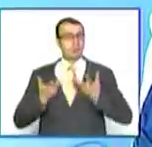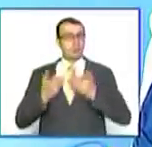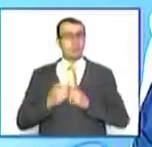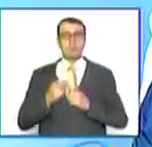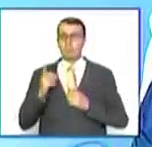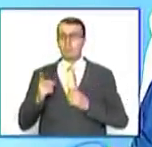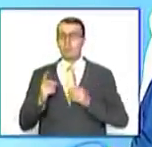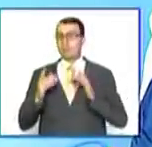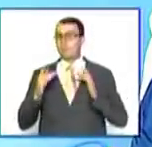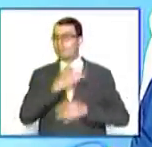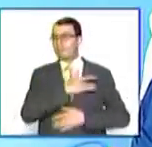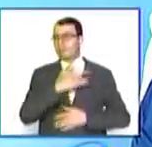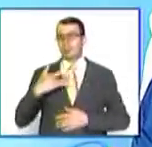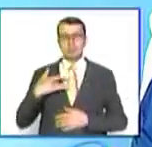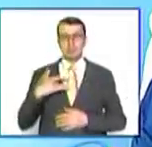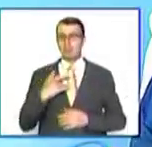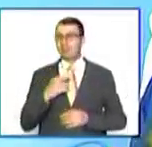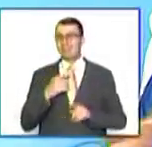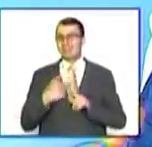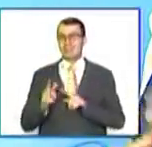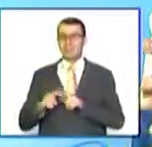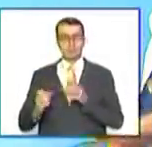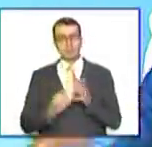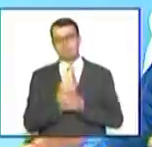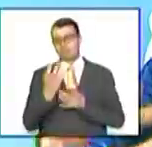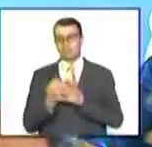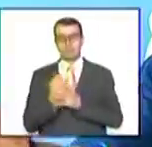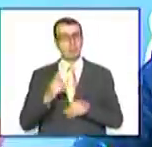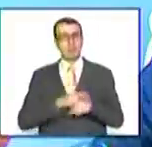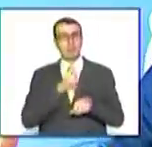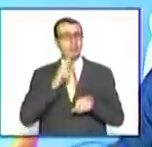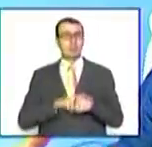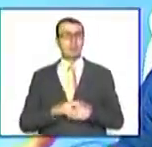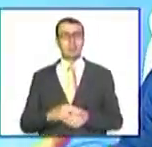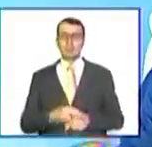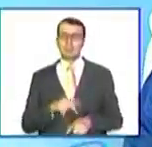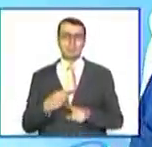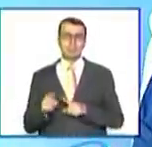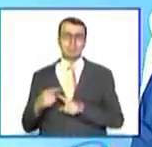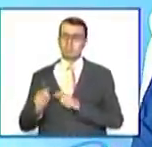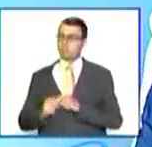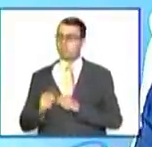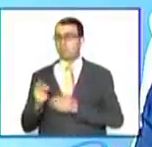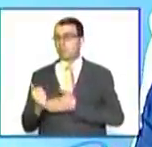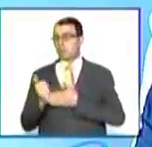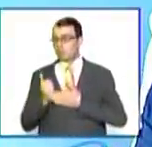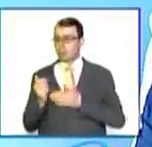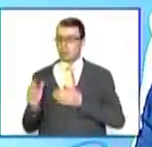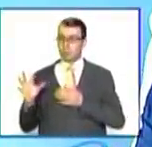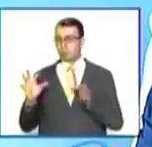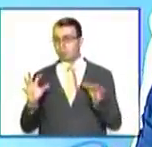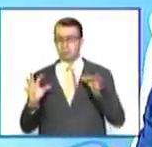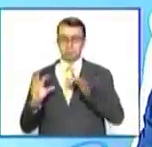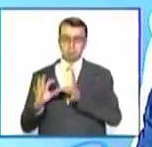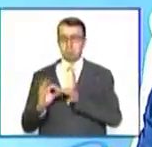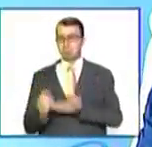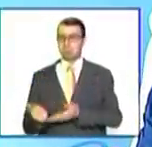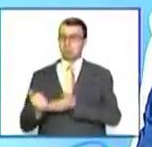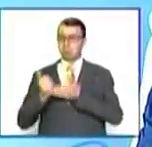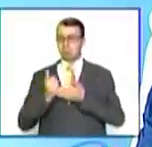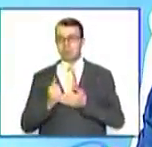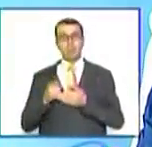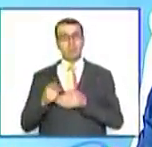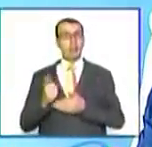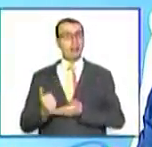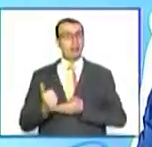biológicos, homeopatía, tantas cosas que uniendo una con otra nos pueden a nosotros dar un gran apoyo